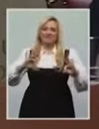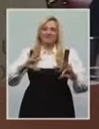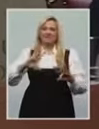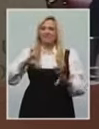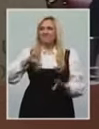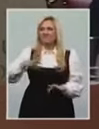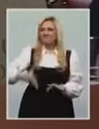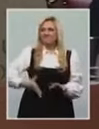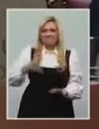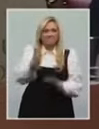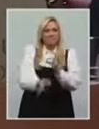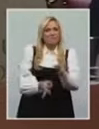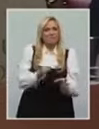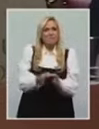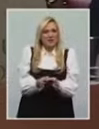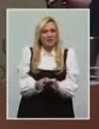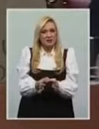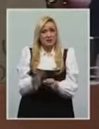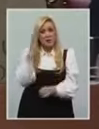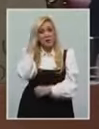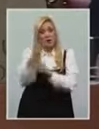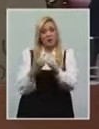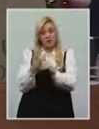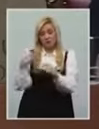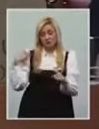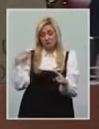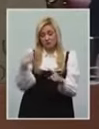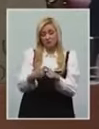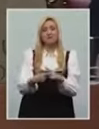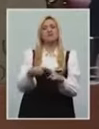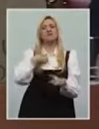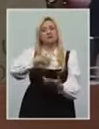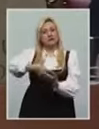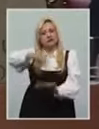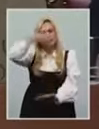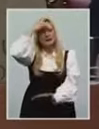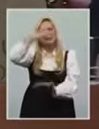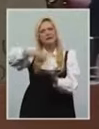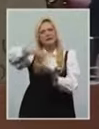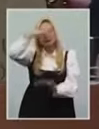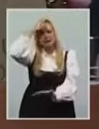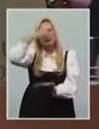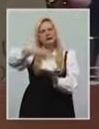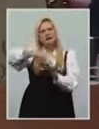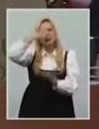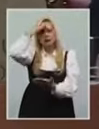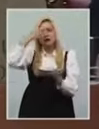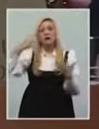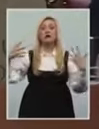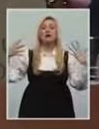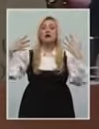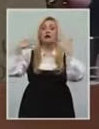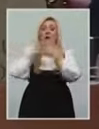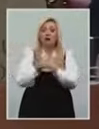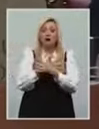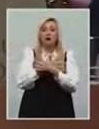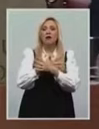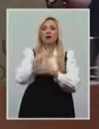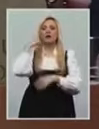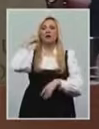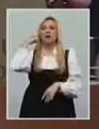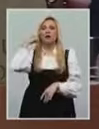cumplido. Estos 4 años me dejaron grandes aprendizajes y me reafirmaron añejas